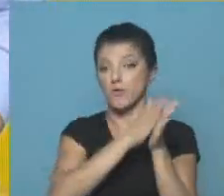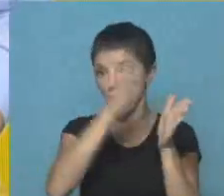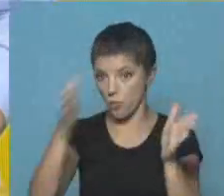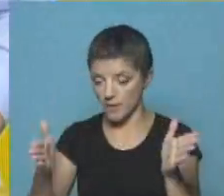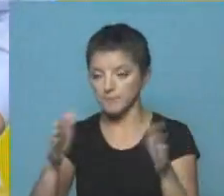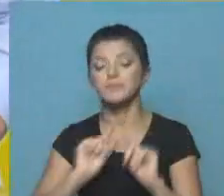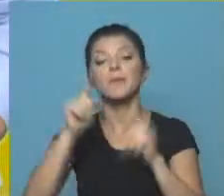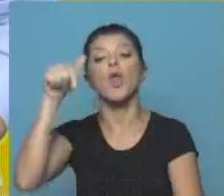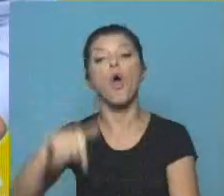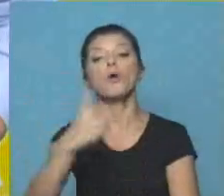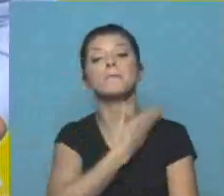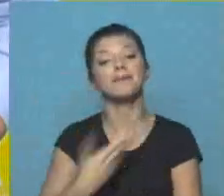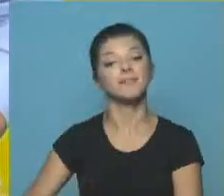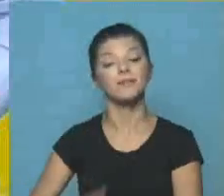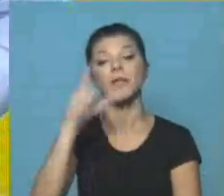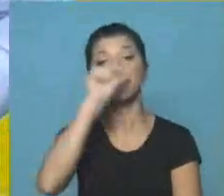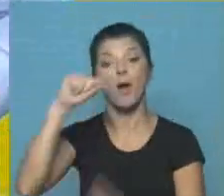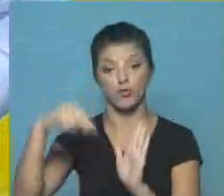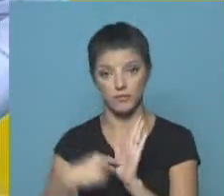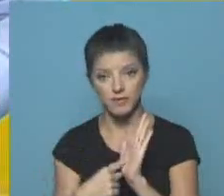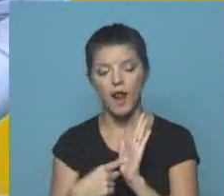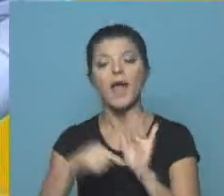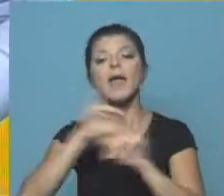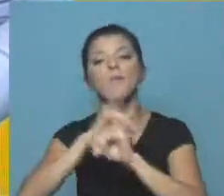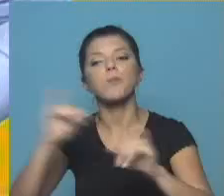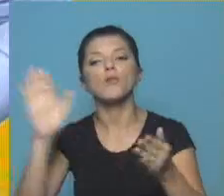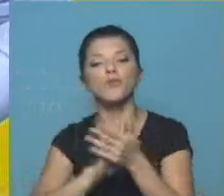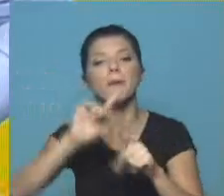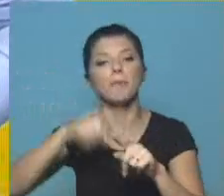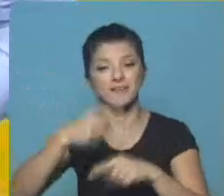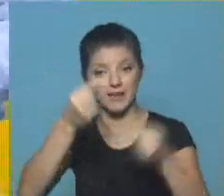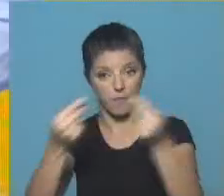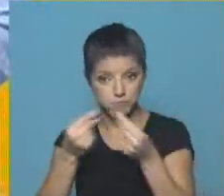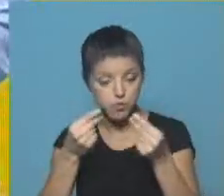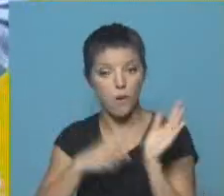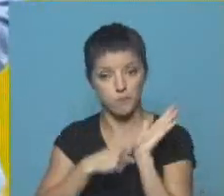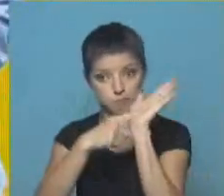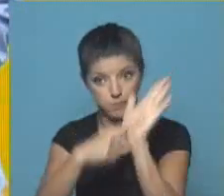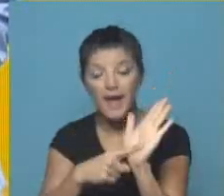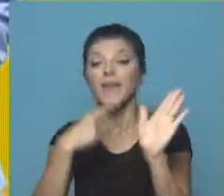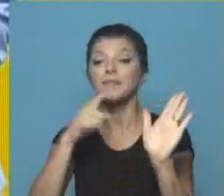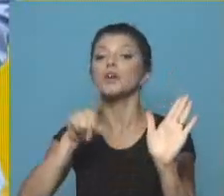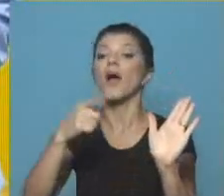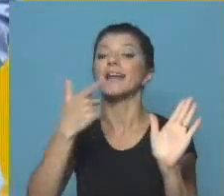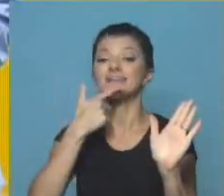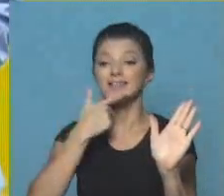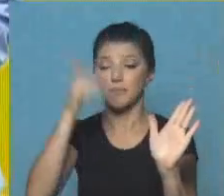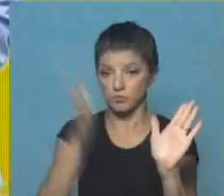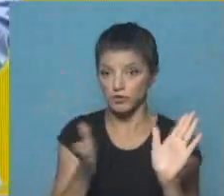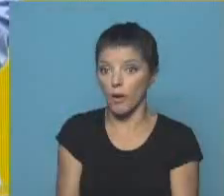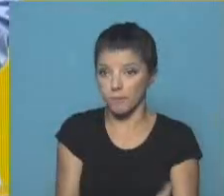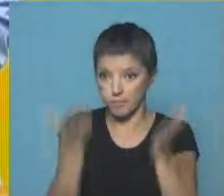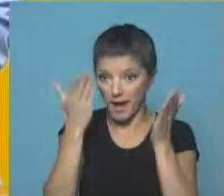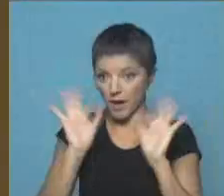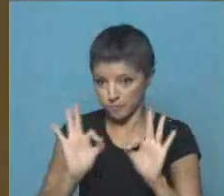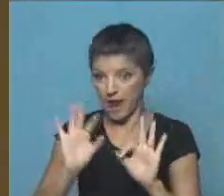del Banco Central, Federico Sturzenegger, presentó un informe de política monetaria y ratificó una vez más que el 17% de inflación va a cerrar este